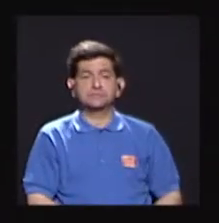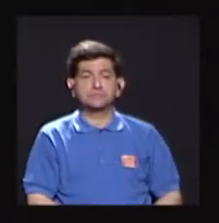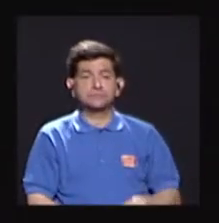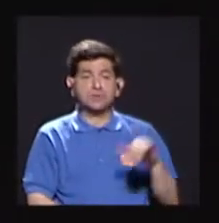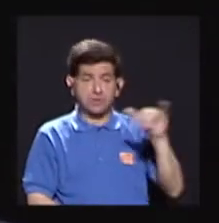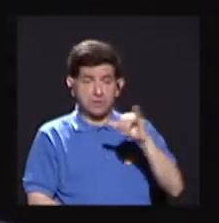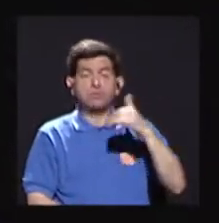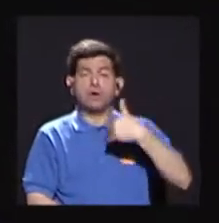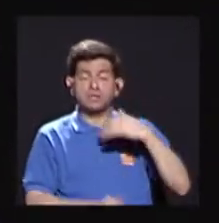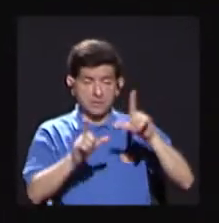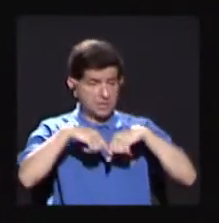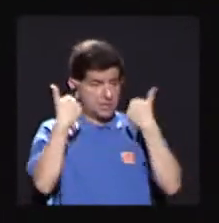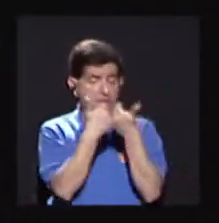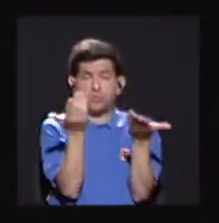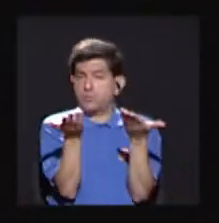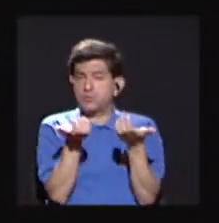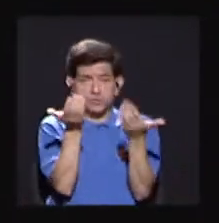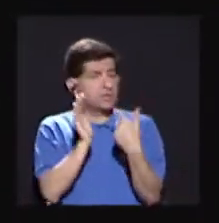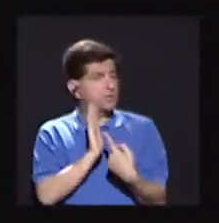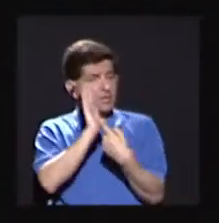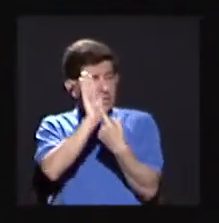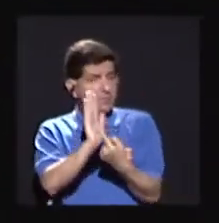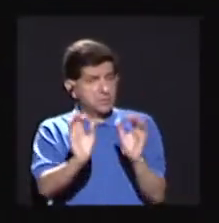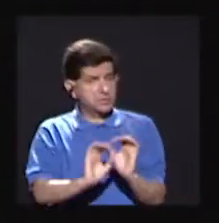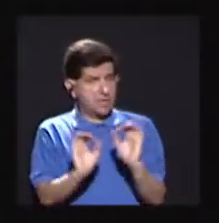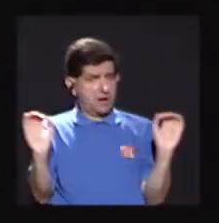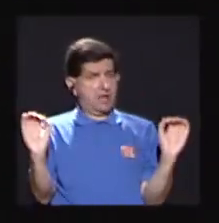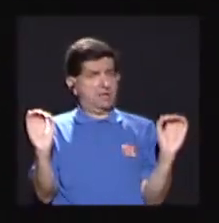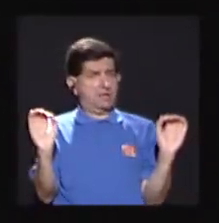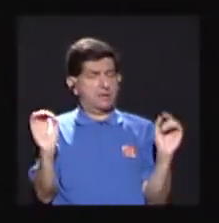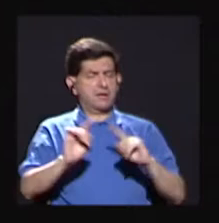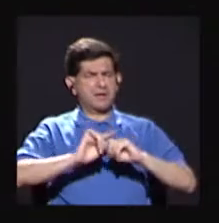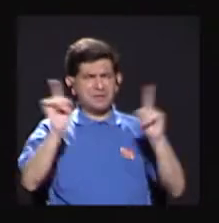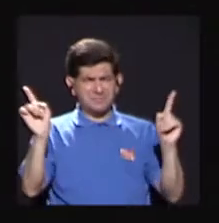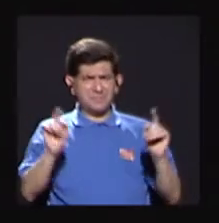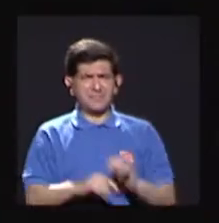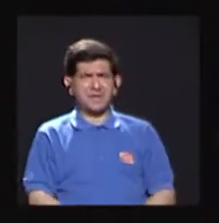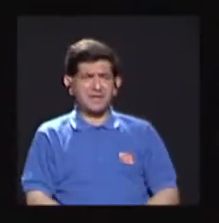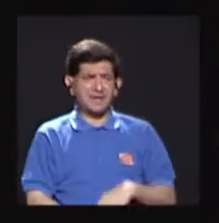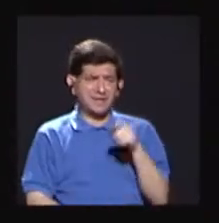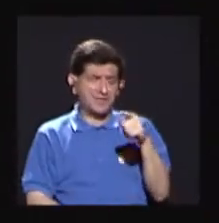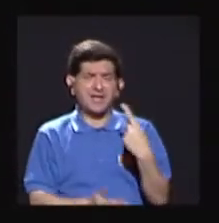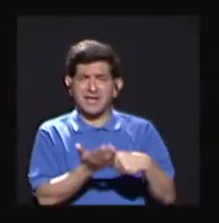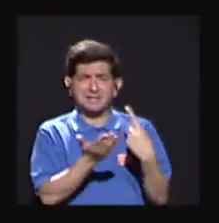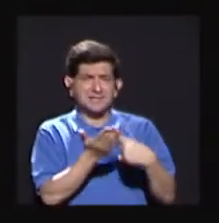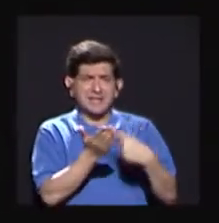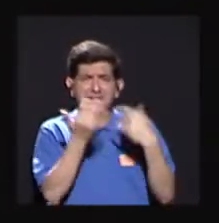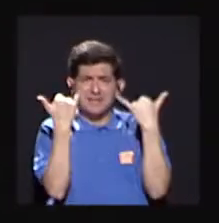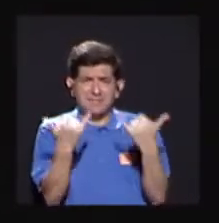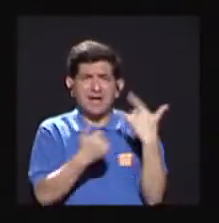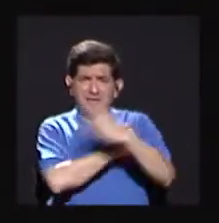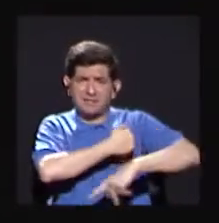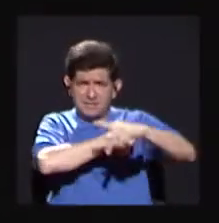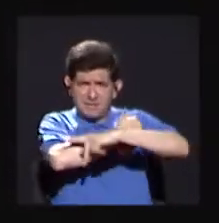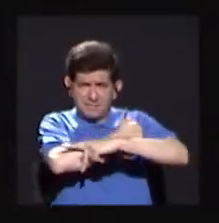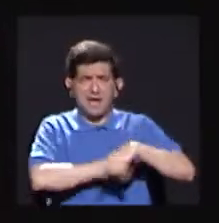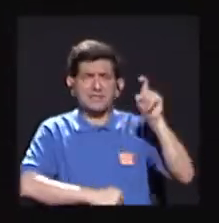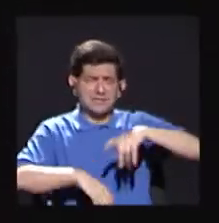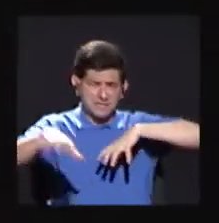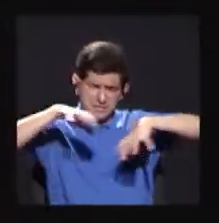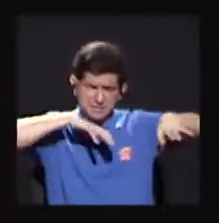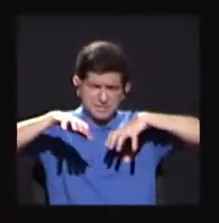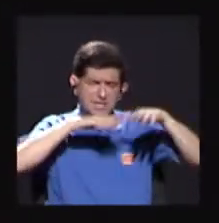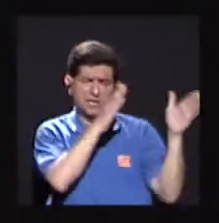por supuesto grupos que no quieren que nos mostramos pero eso es ese es el debate ahora el país debe moverse